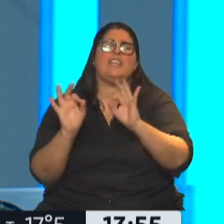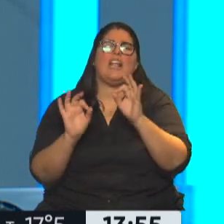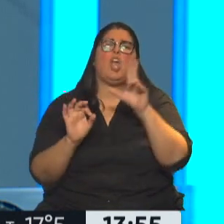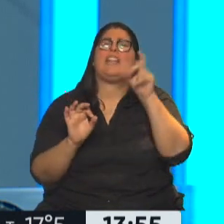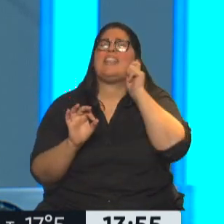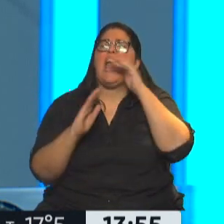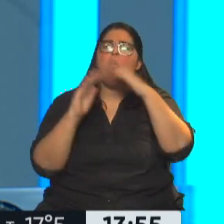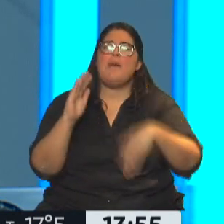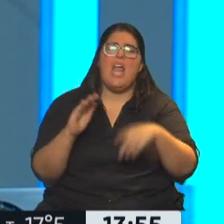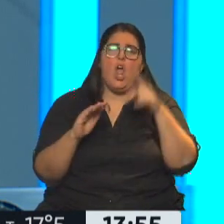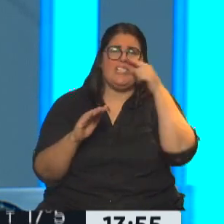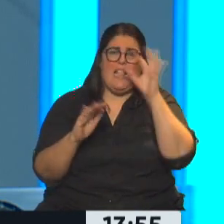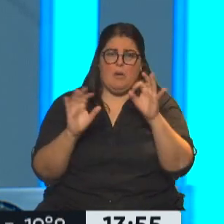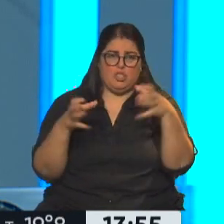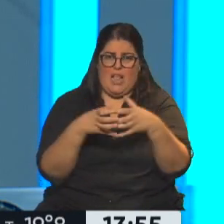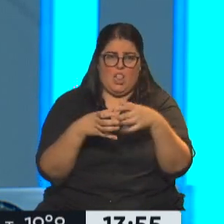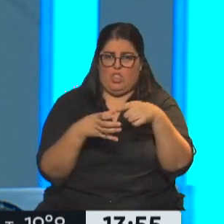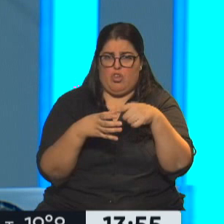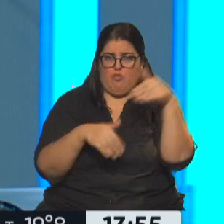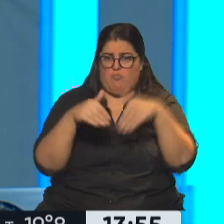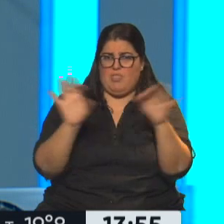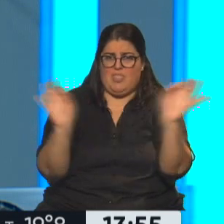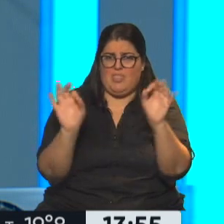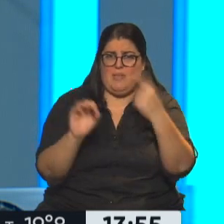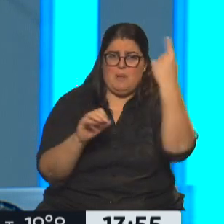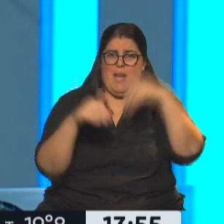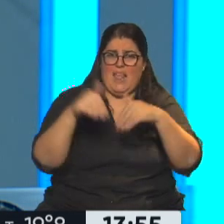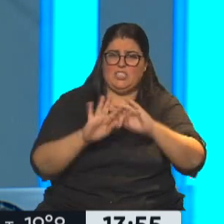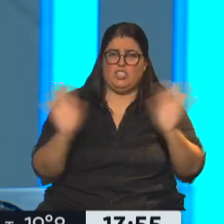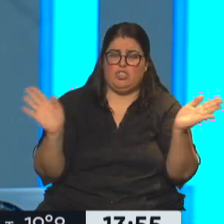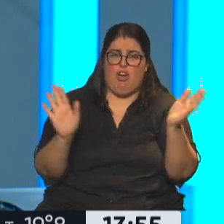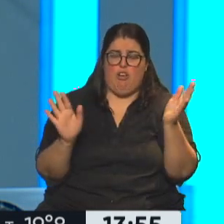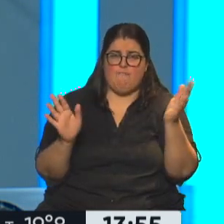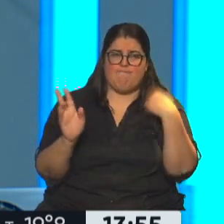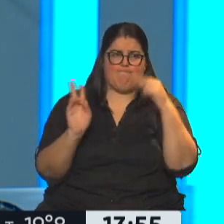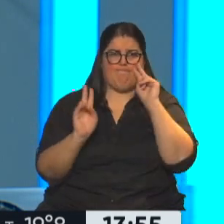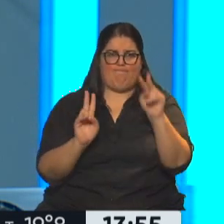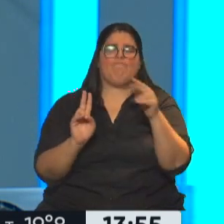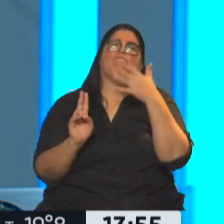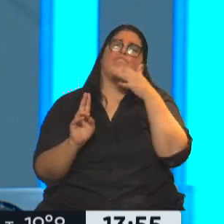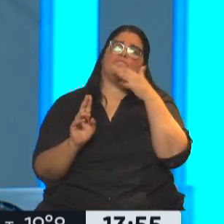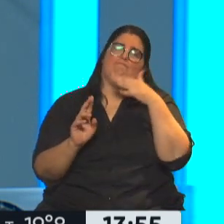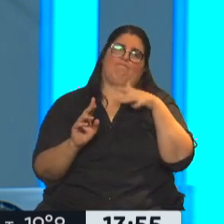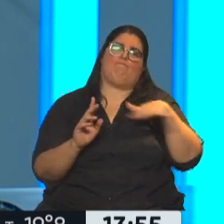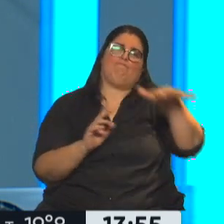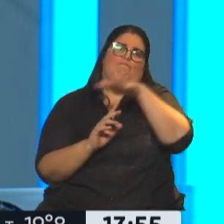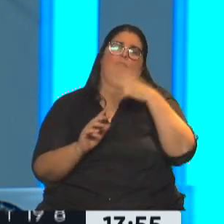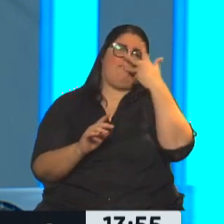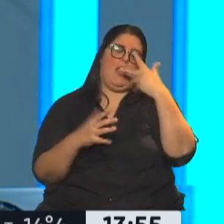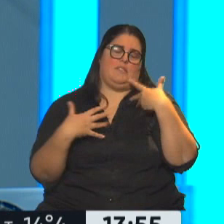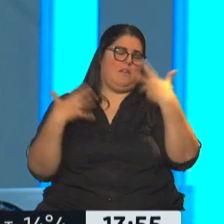30 años no ha participado en la primera vuelta. Creo que es otro dato para entender el nivel de hartazgo, ¿no?, que hay